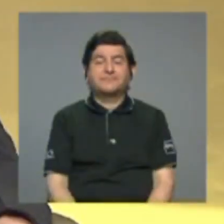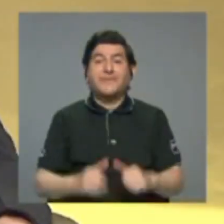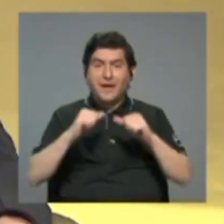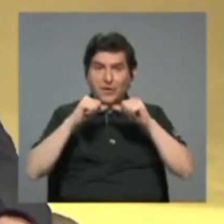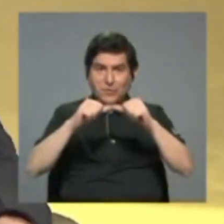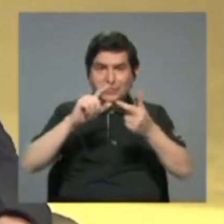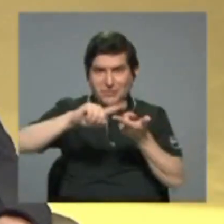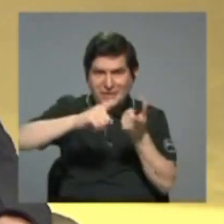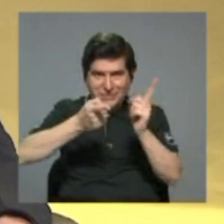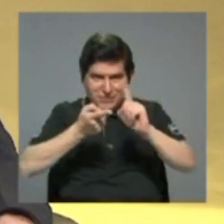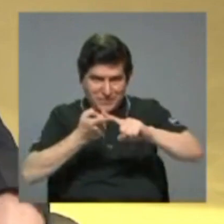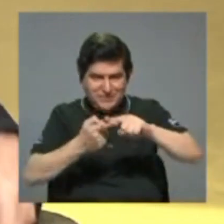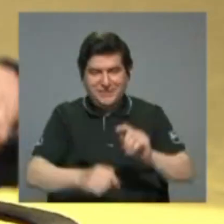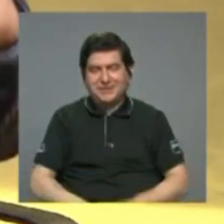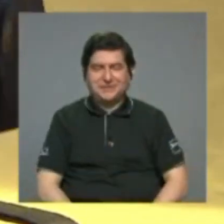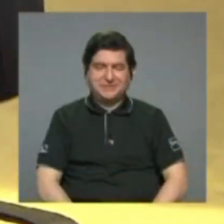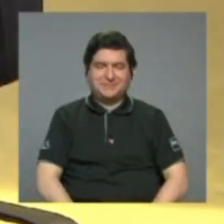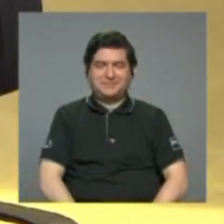Continuamos, amigas y amigos,